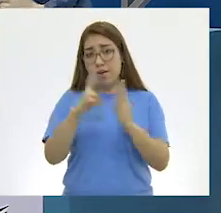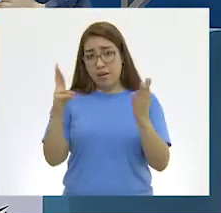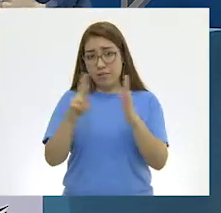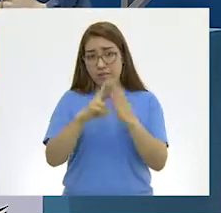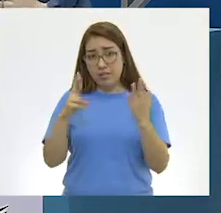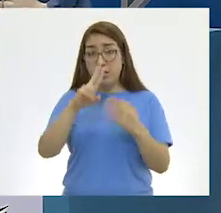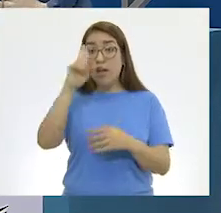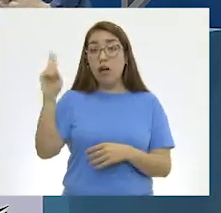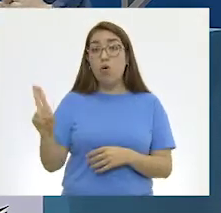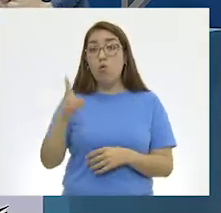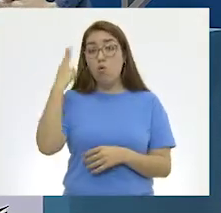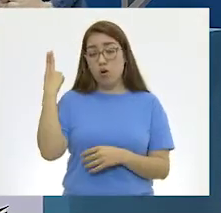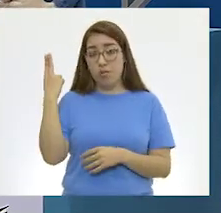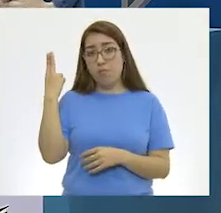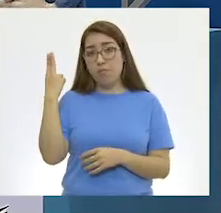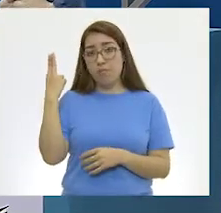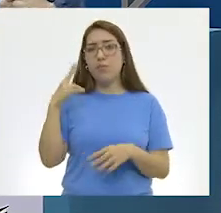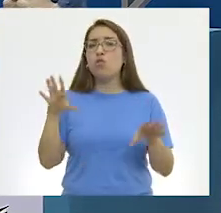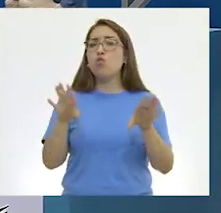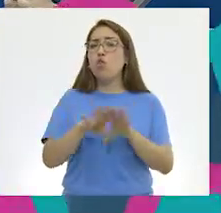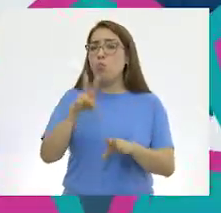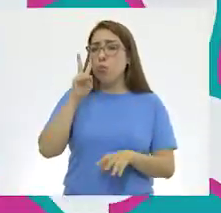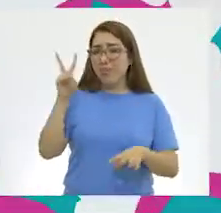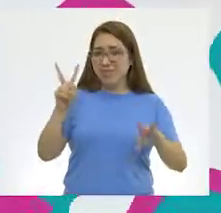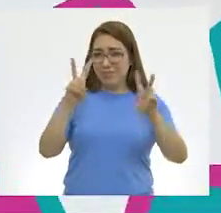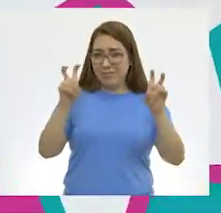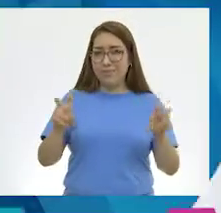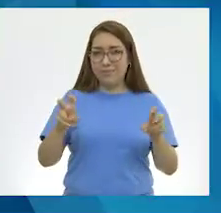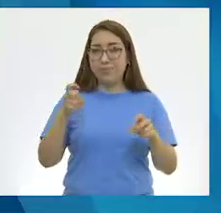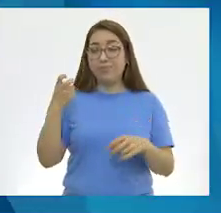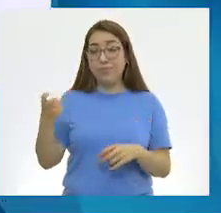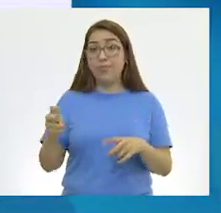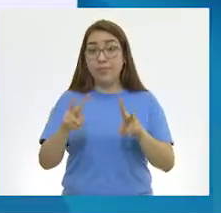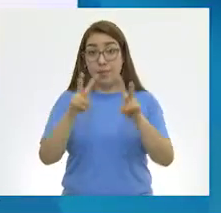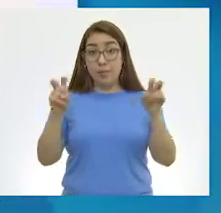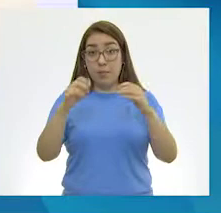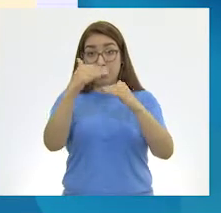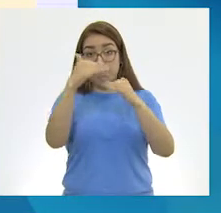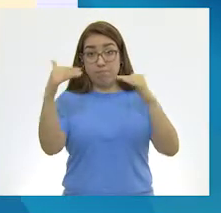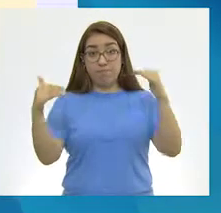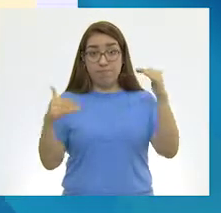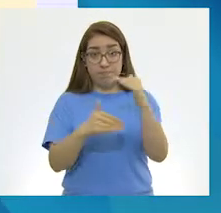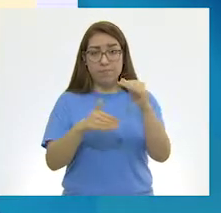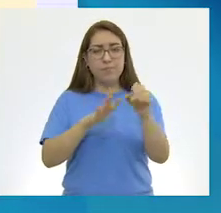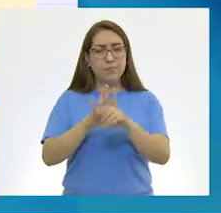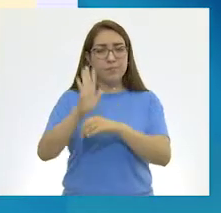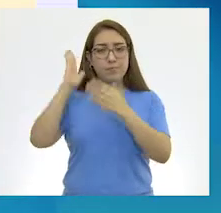estado usando recurrentemente, ¿verdad? Mi subtema quedaría más o menos así.